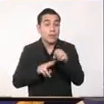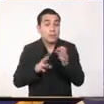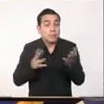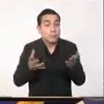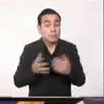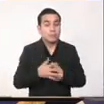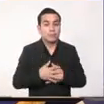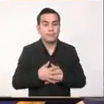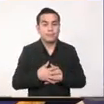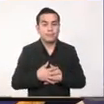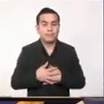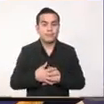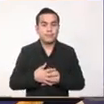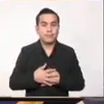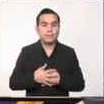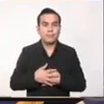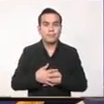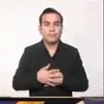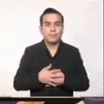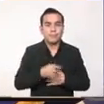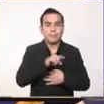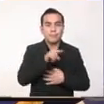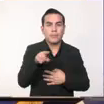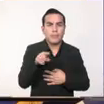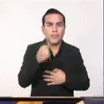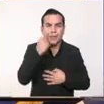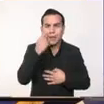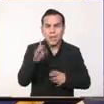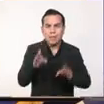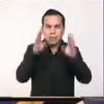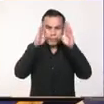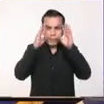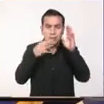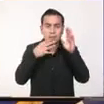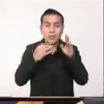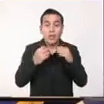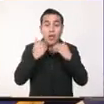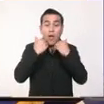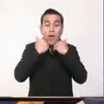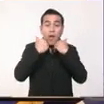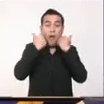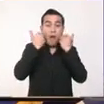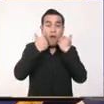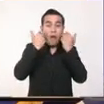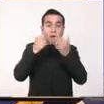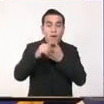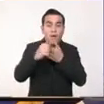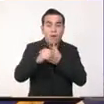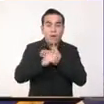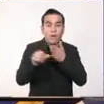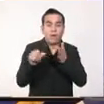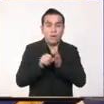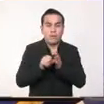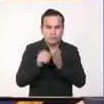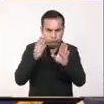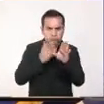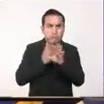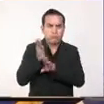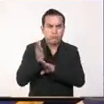lo agarraron. Y ustedes lo escuchan a ellos. Pero los jóvenes que están en la asamblea, con títulos